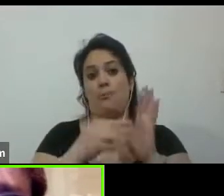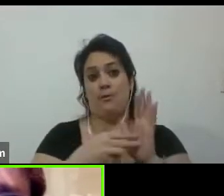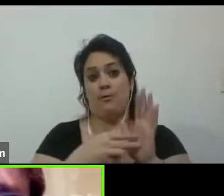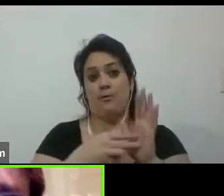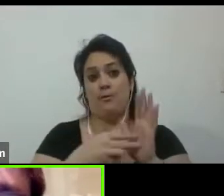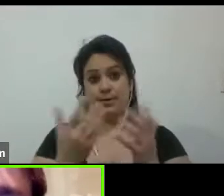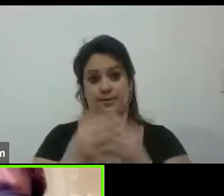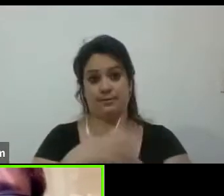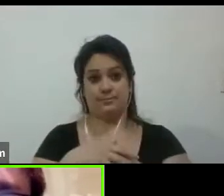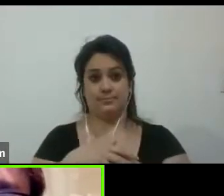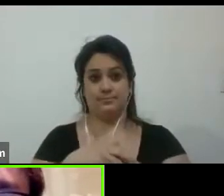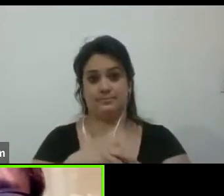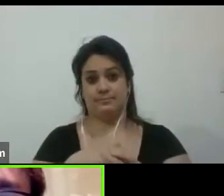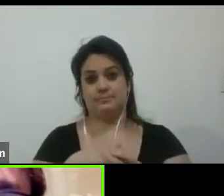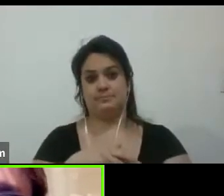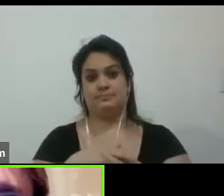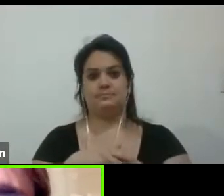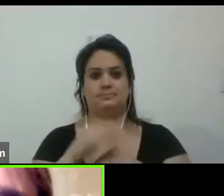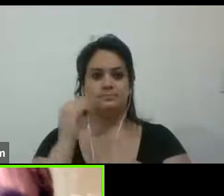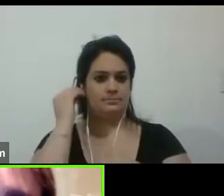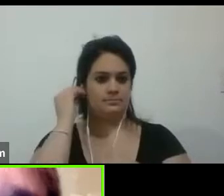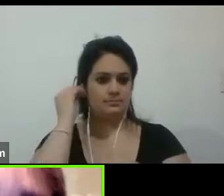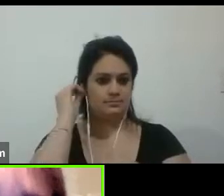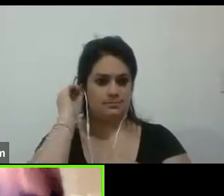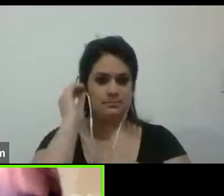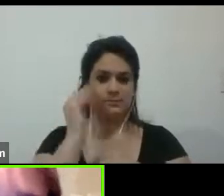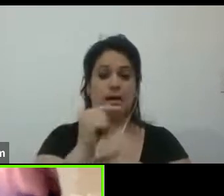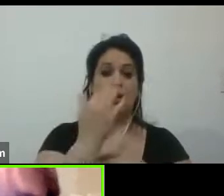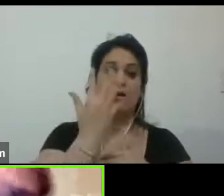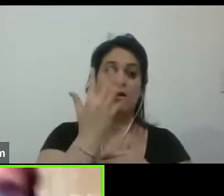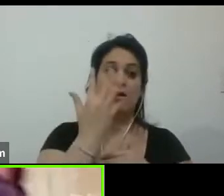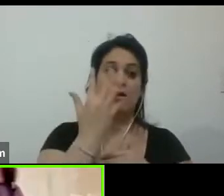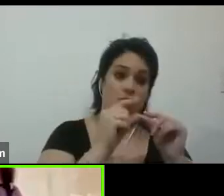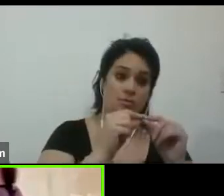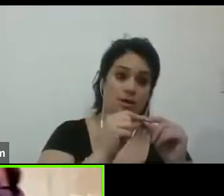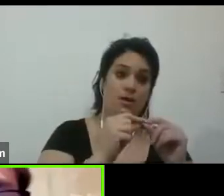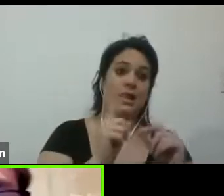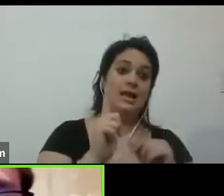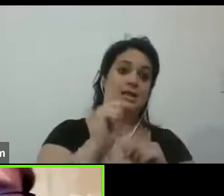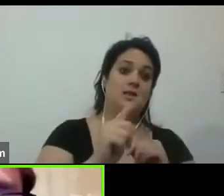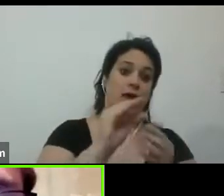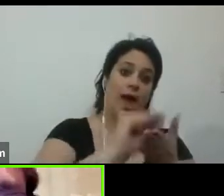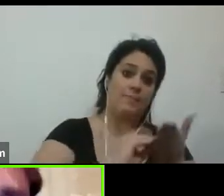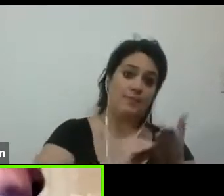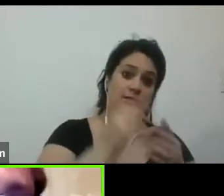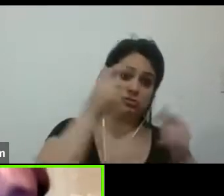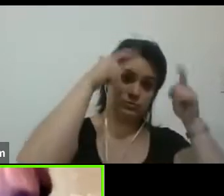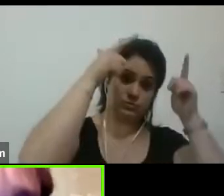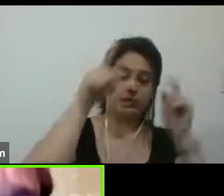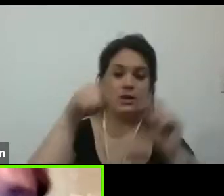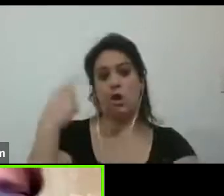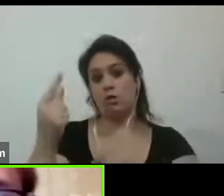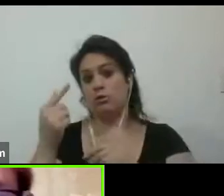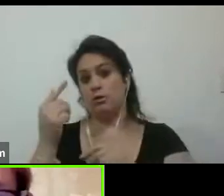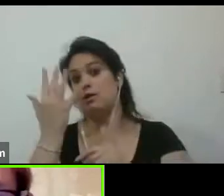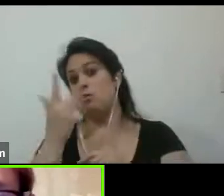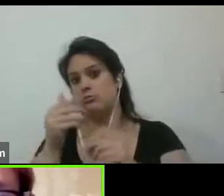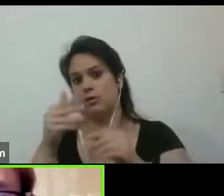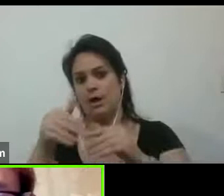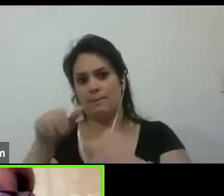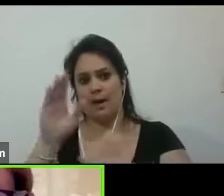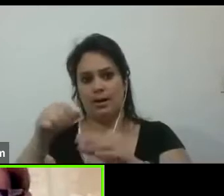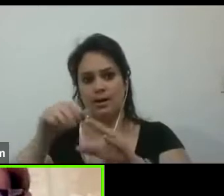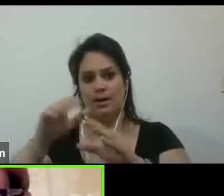por lo cual está muy marcado aquel que les gustan los números para la licenciatura en administración y aquel que le gusta más la preparación en si sigue la